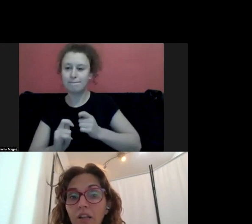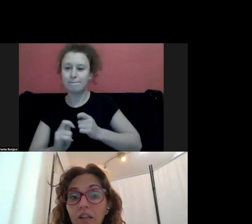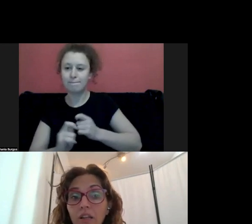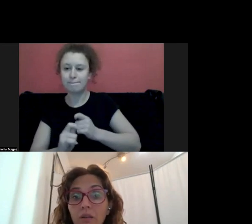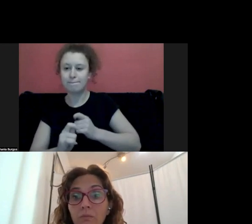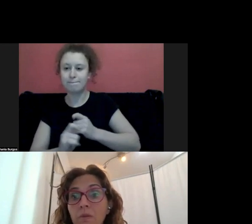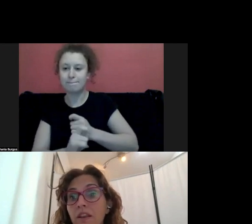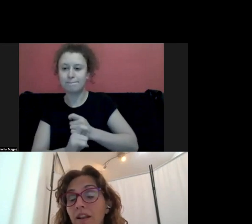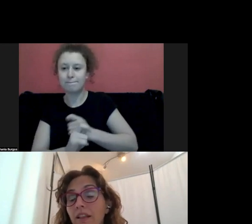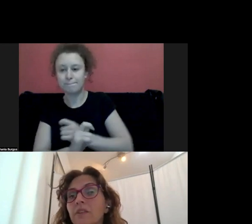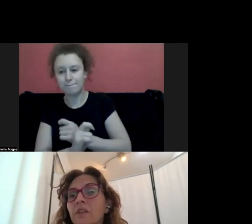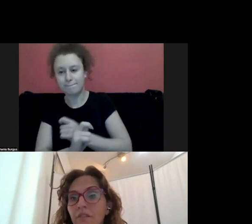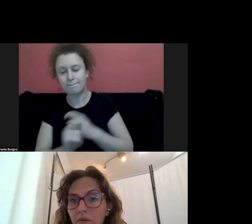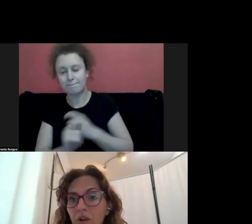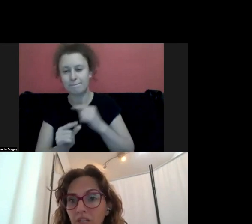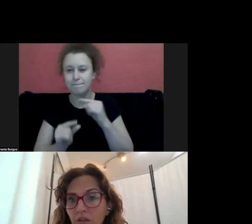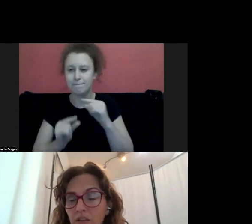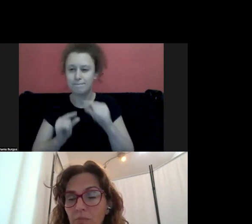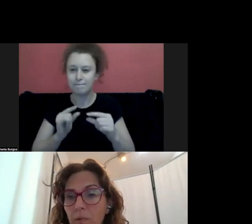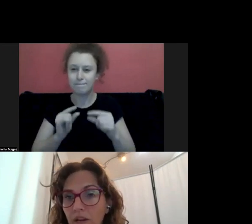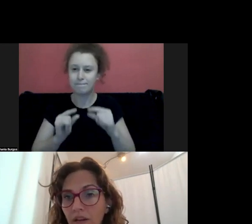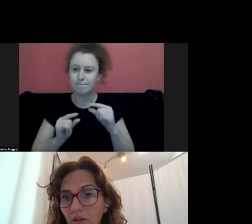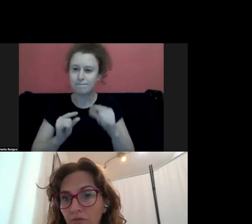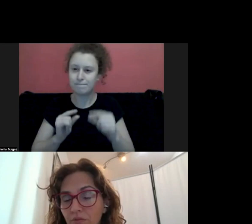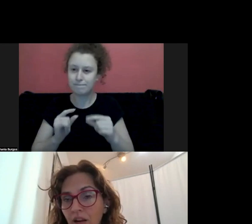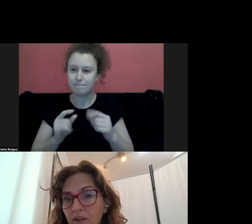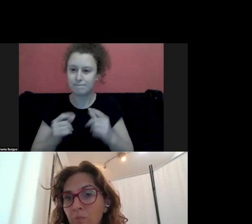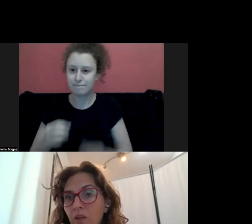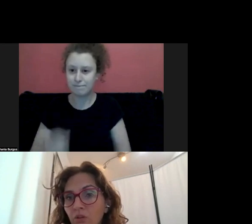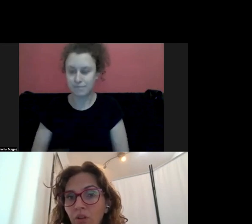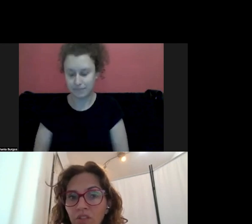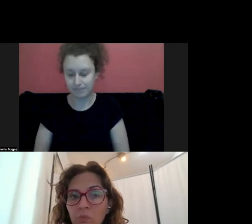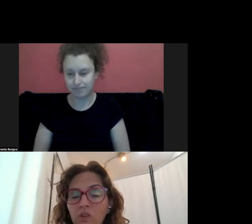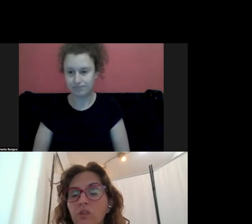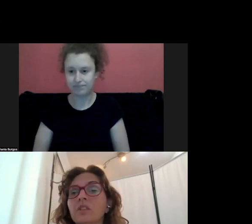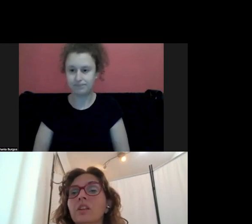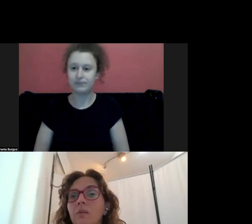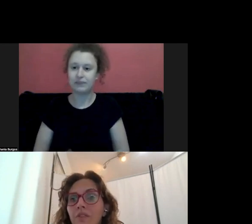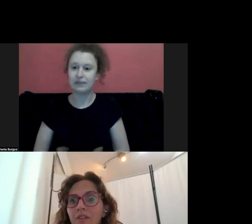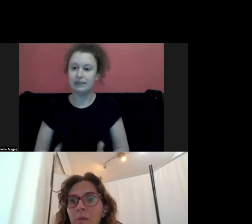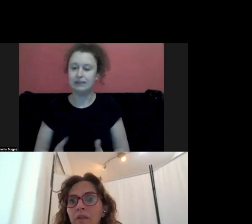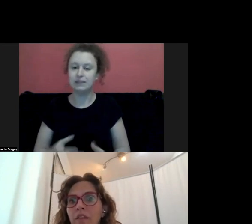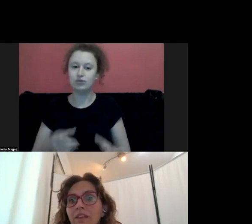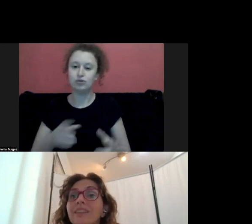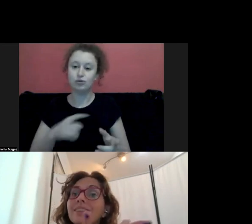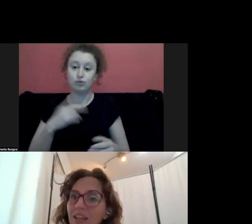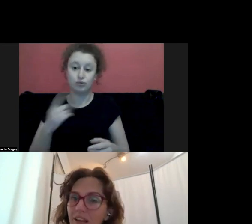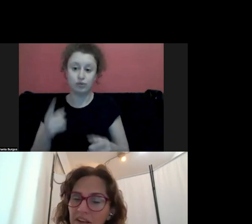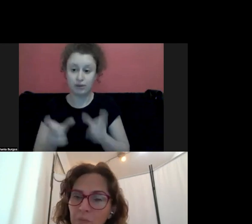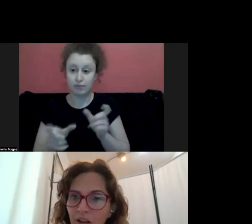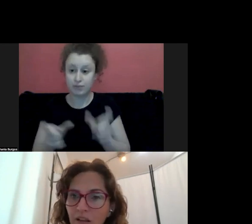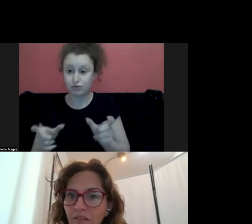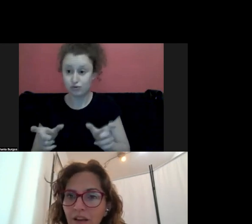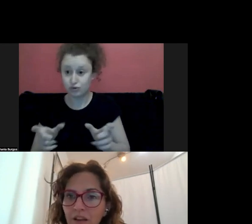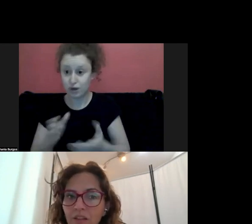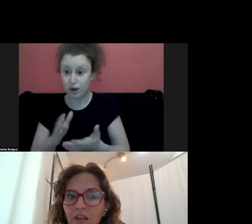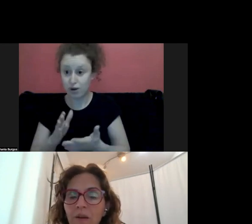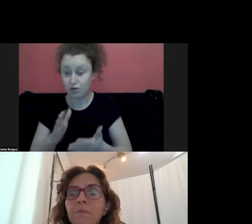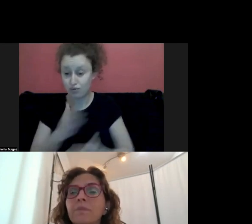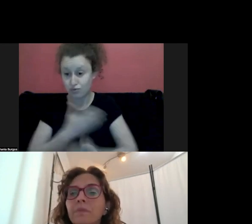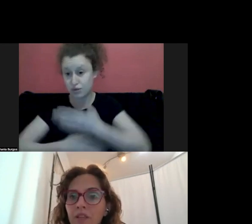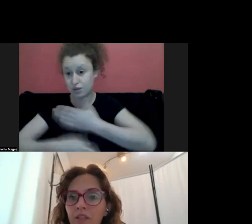cual mi realidad es que vivo en una situación de privilegio al respecto de otras personas que viven discapacidad y tienen